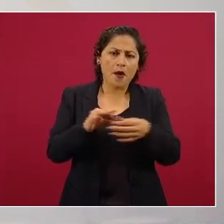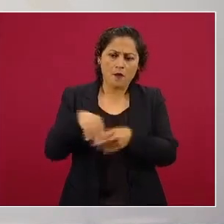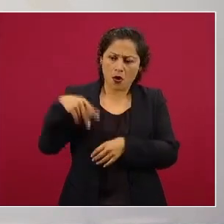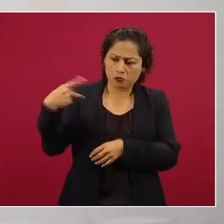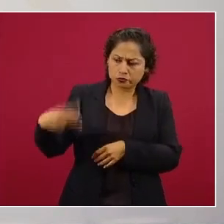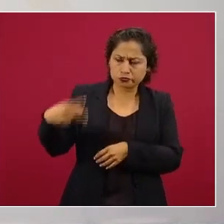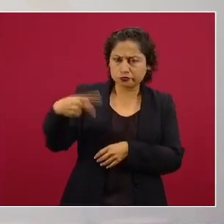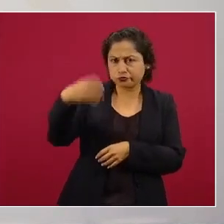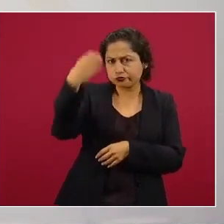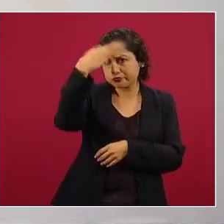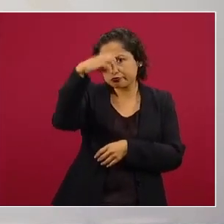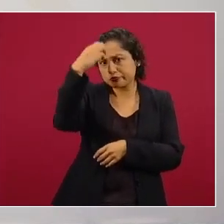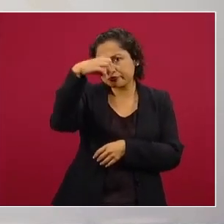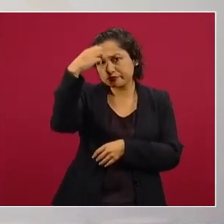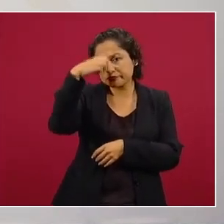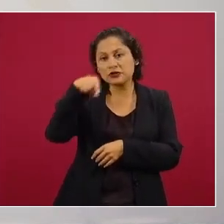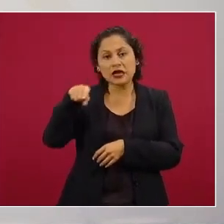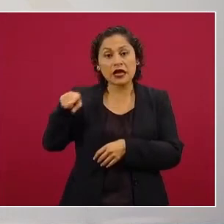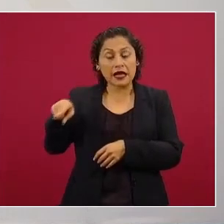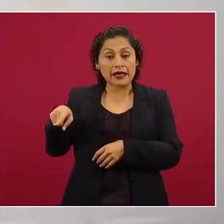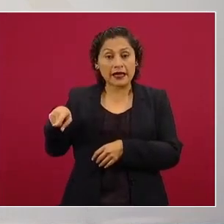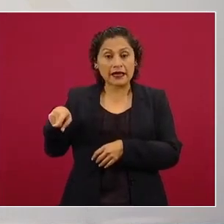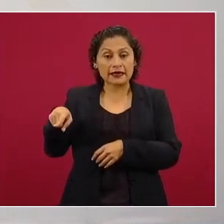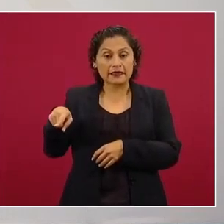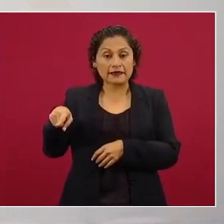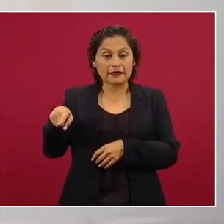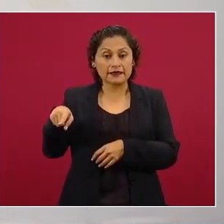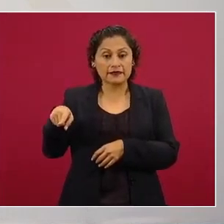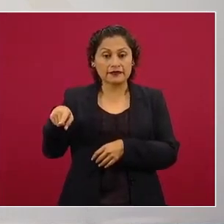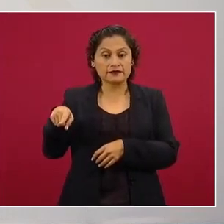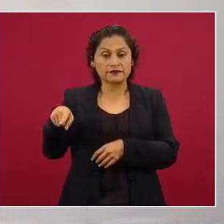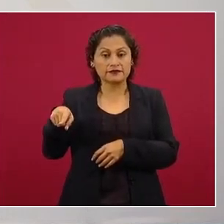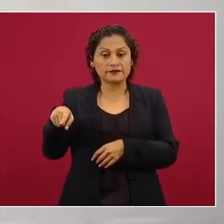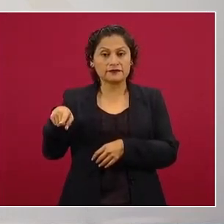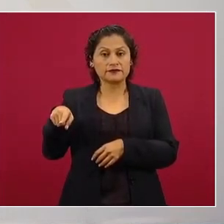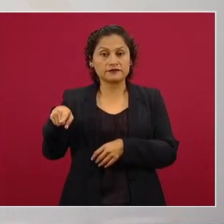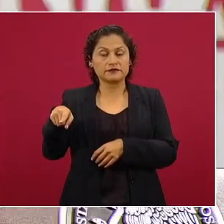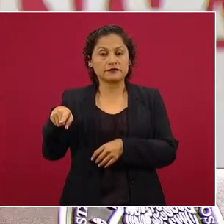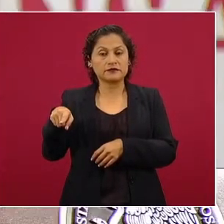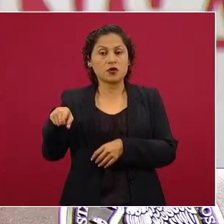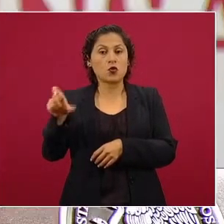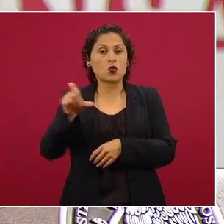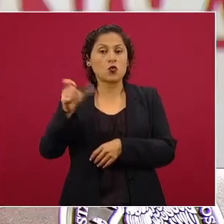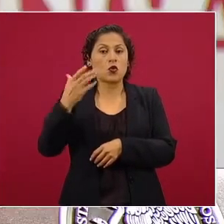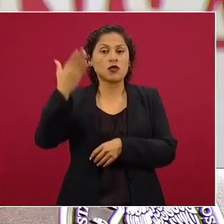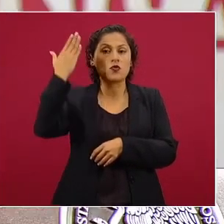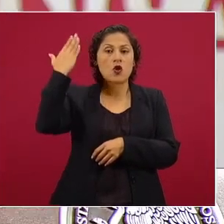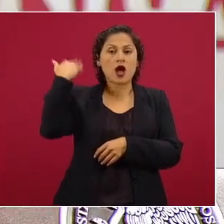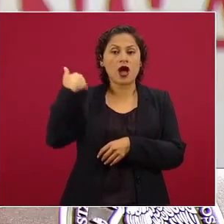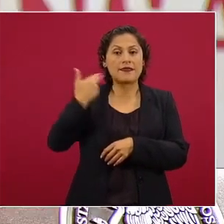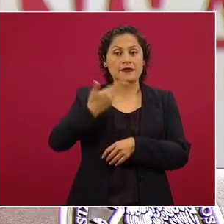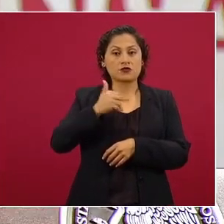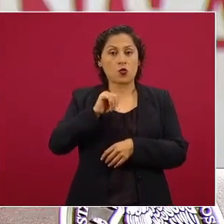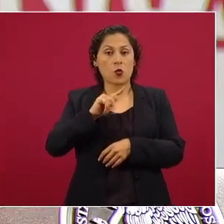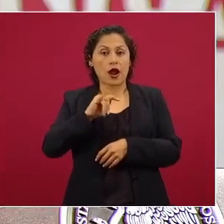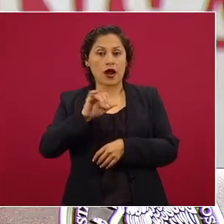llegó a quitarle el arma a Huerta y